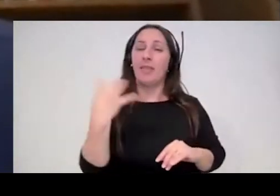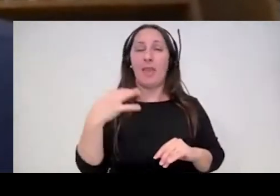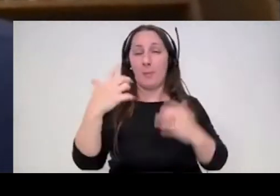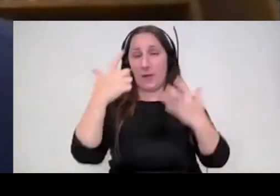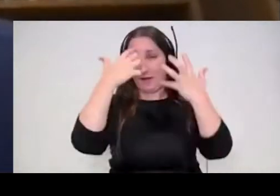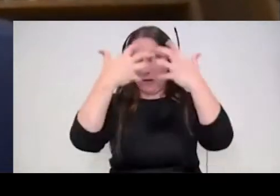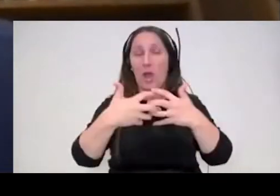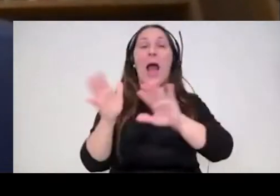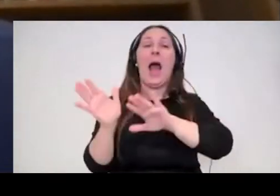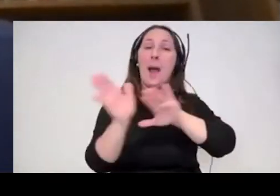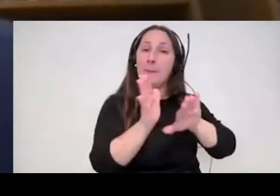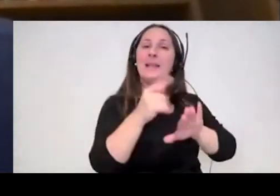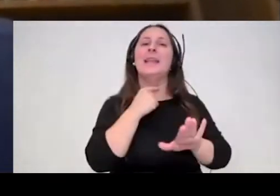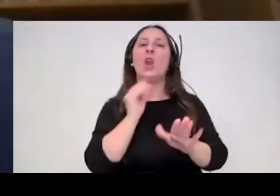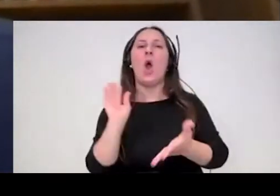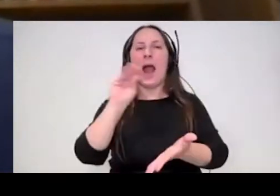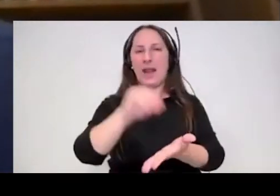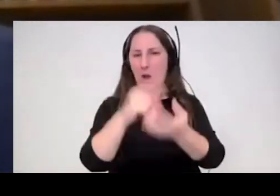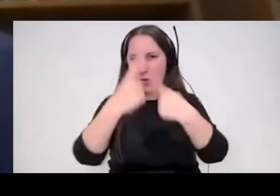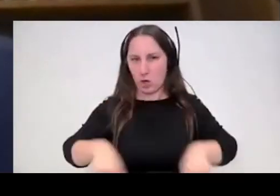agregar algo, voy a compartir